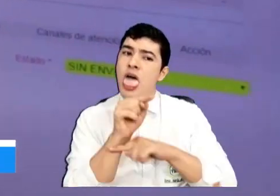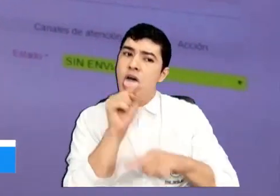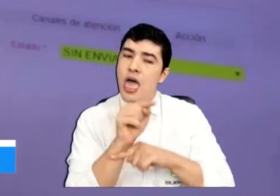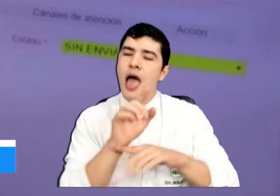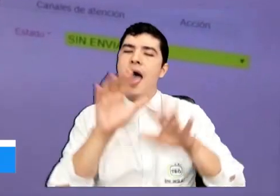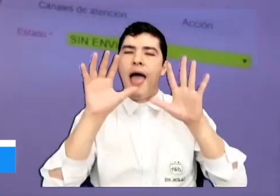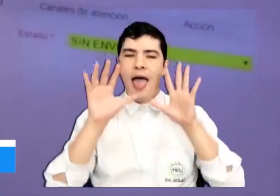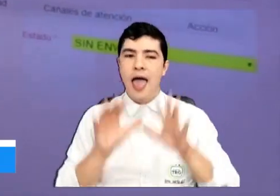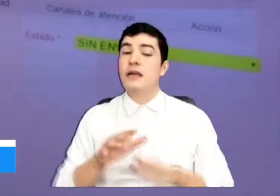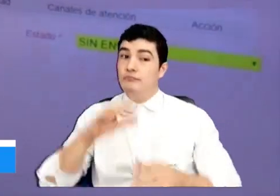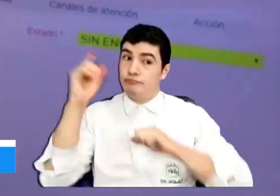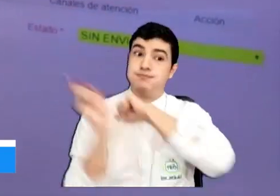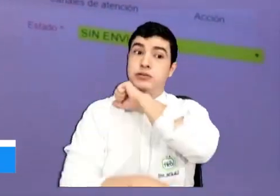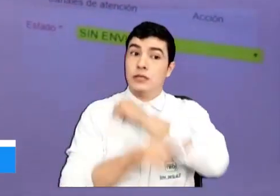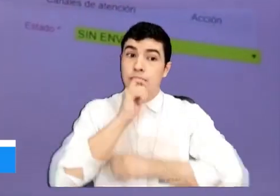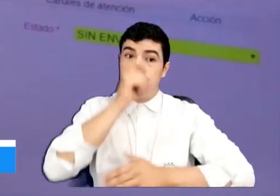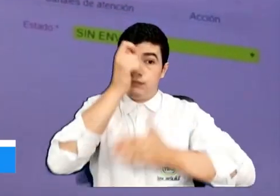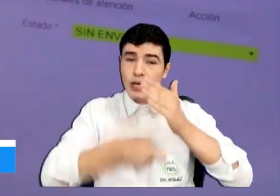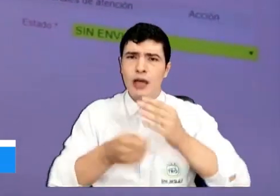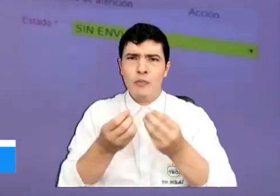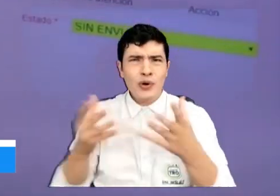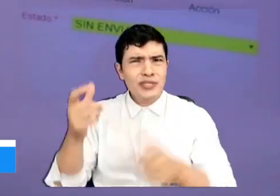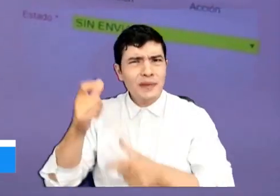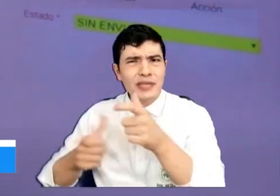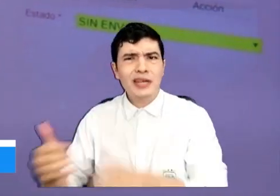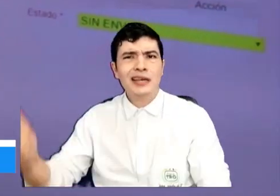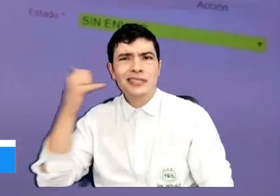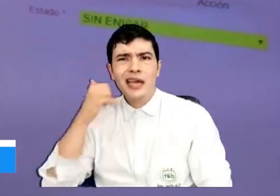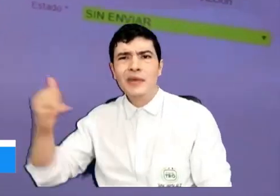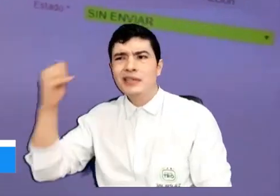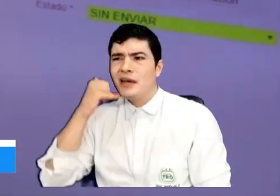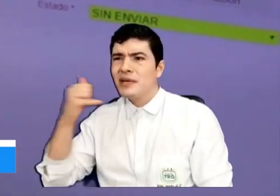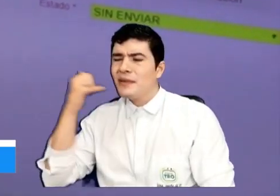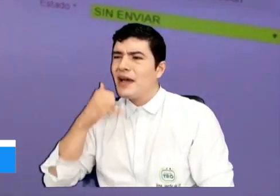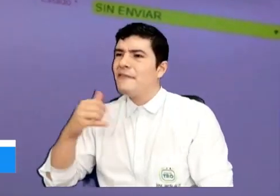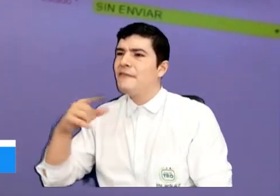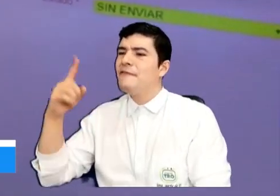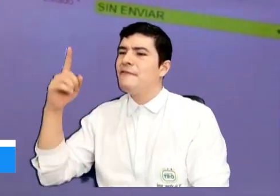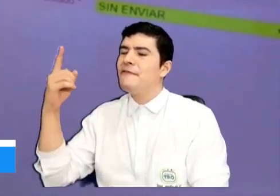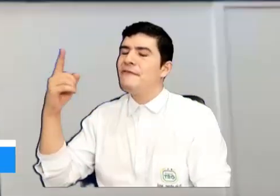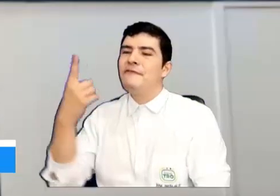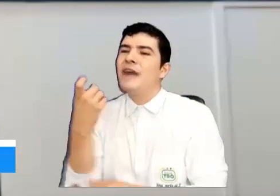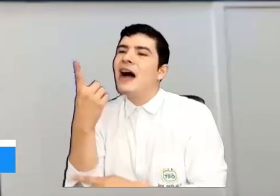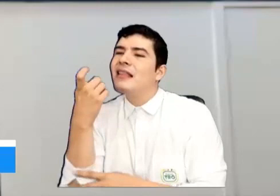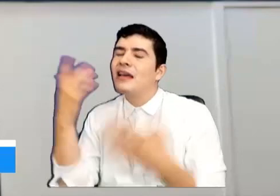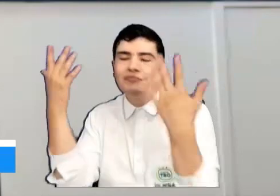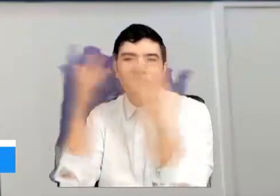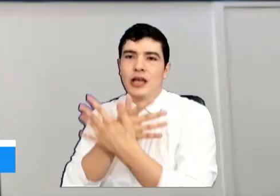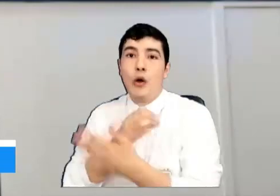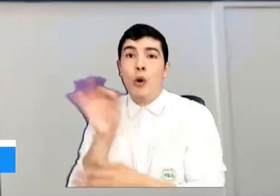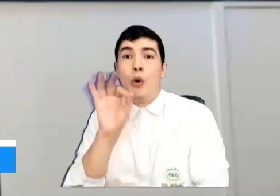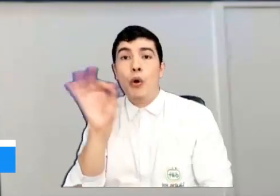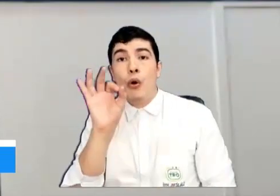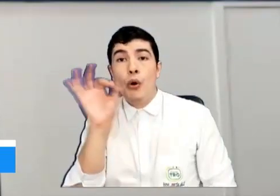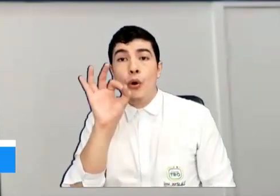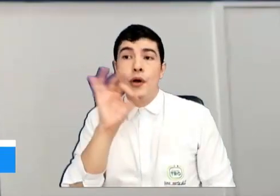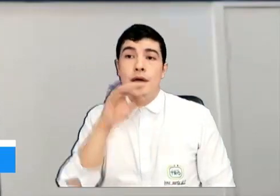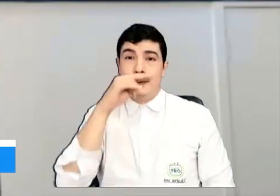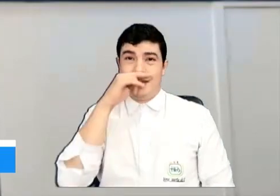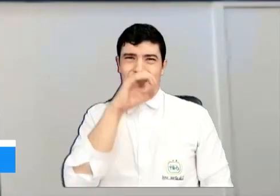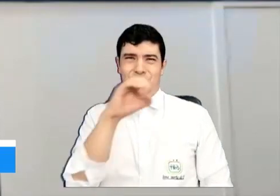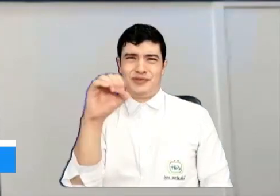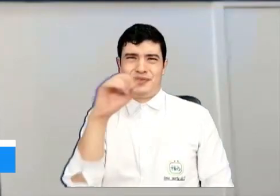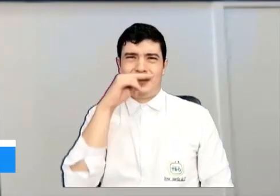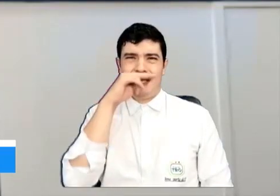en son de bromas, y también nos hemos dado cuenta que hay una serie de inquietudes en otras materias, que el operador dilata también las